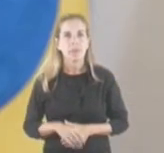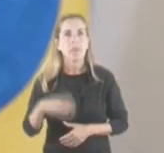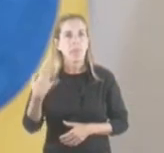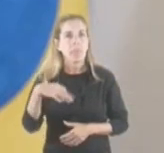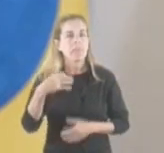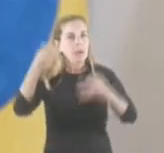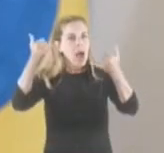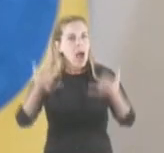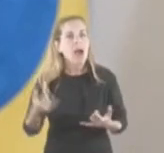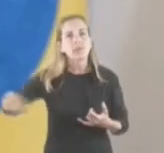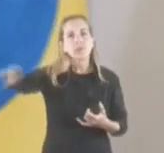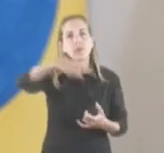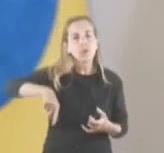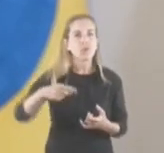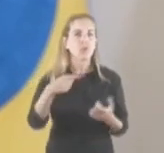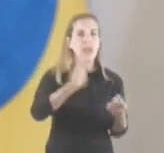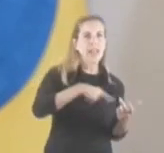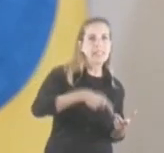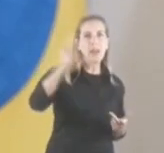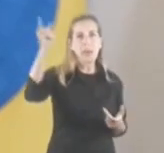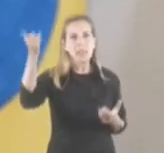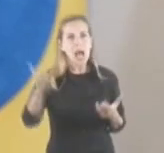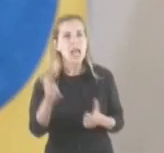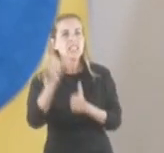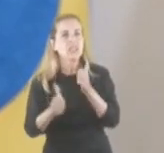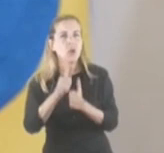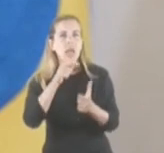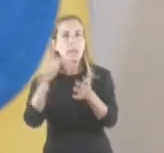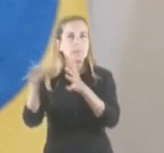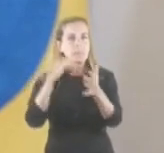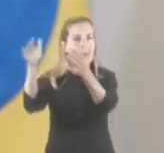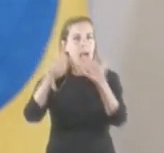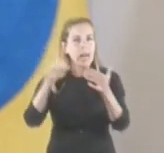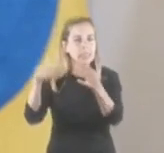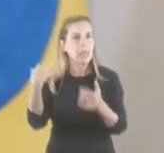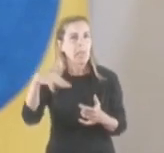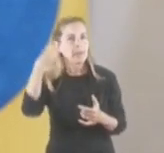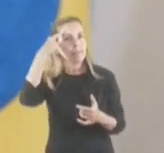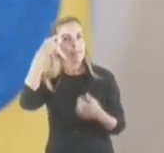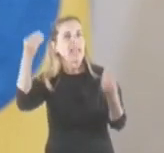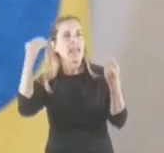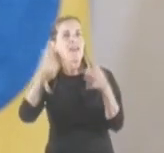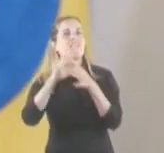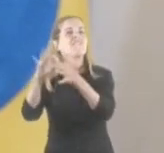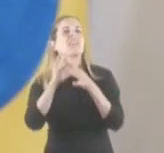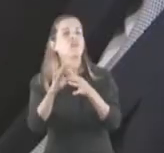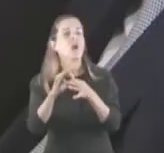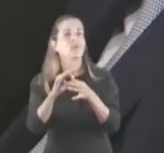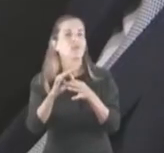una historia que nos une, tenemos que profundizar nuestros vínculos culturales. Temos uma história que nos une e temos que